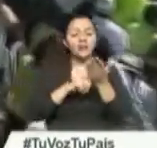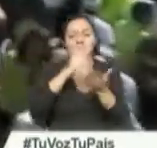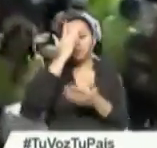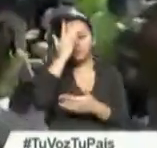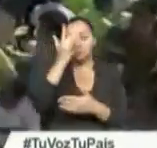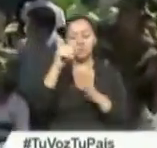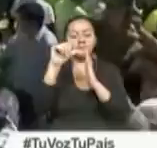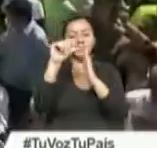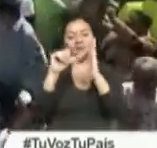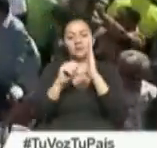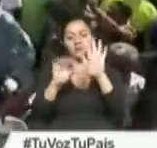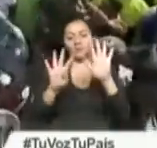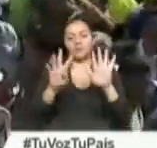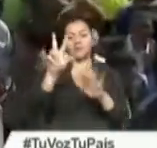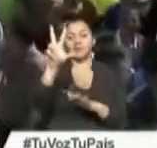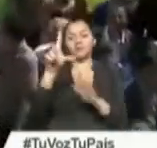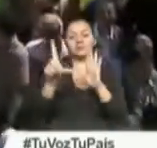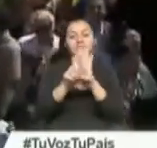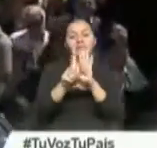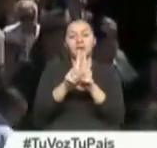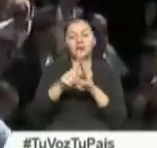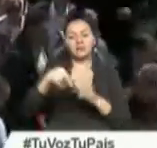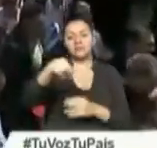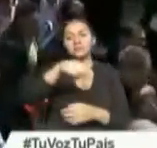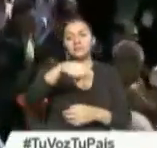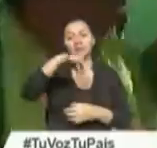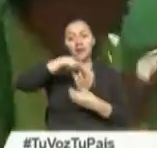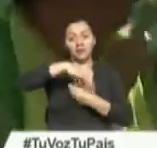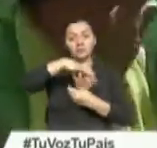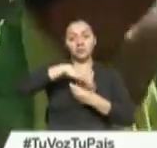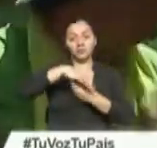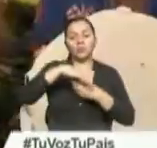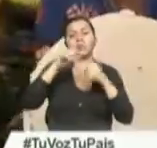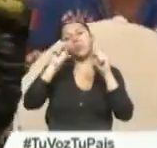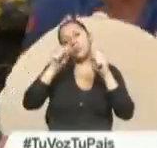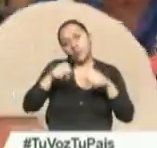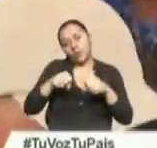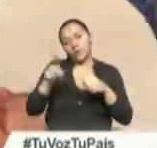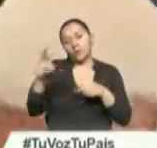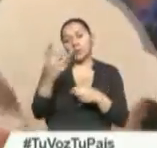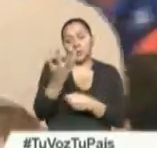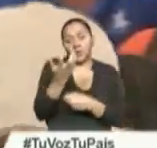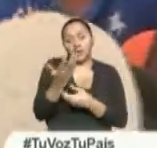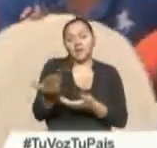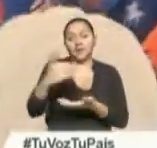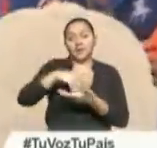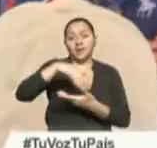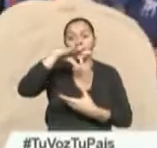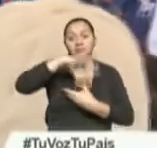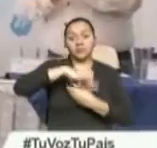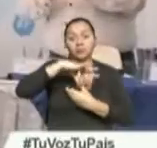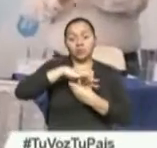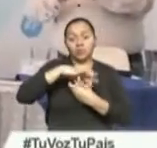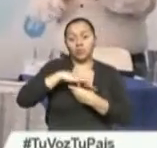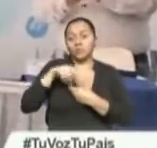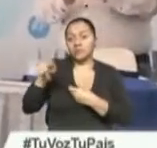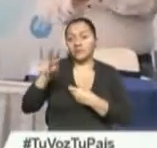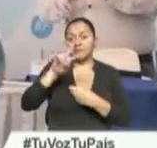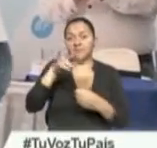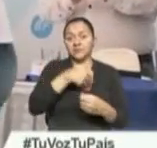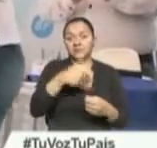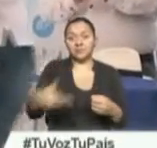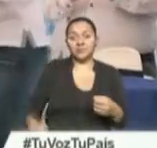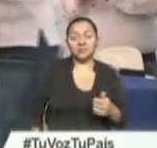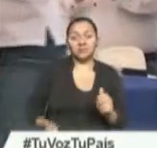al artículo 93 del Código de la Democracia, que permite que quienes opten por la reelección inmediata, como es el caso del vicepresidente